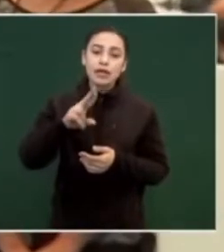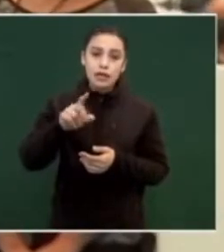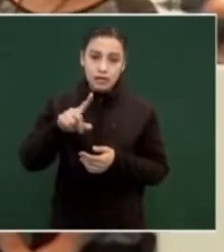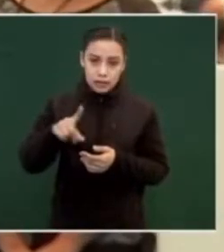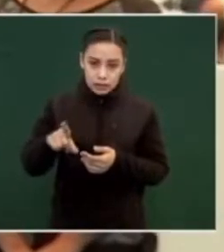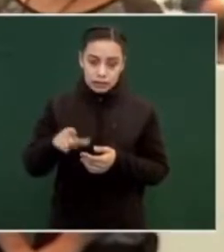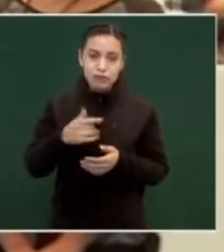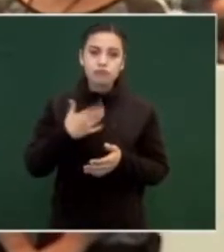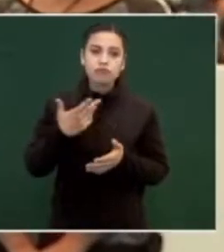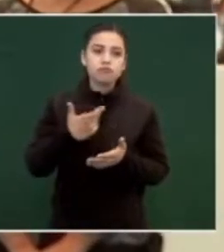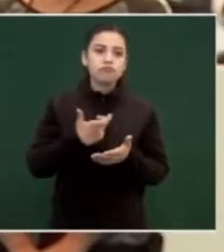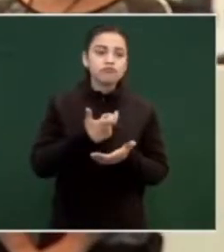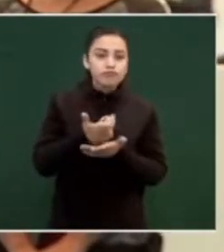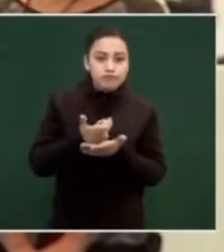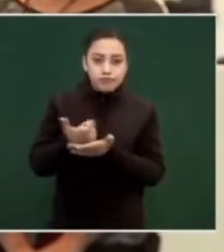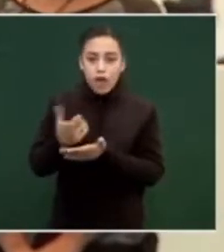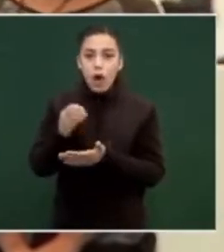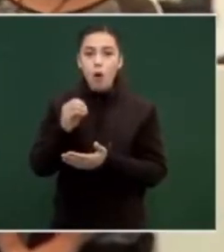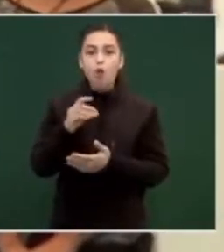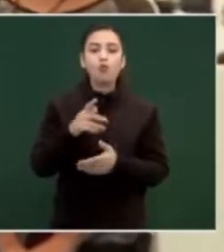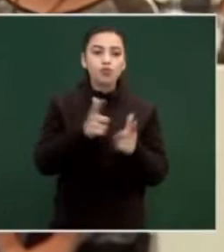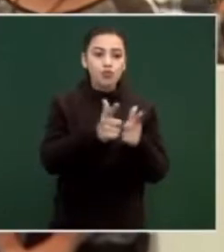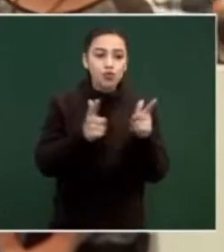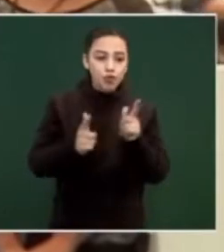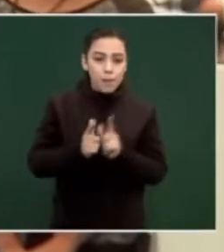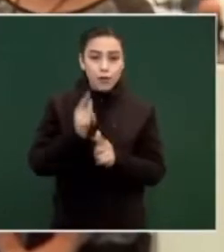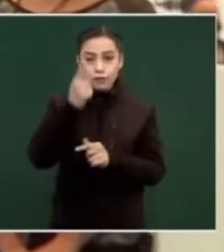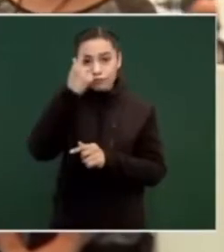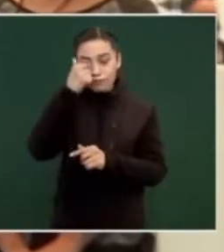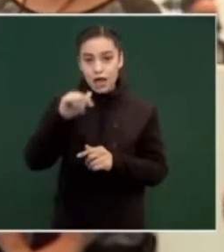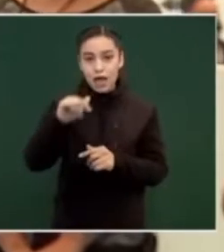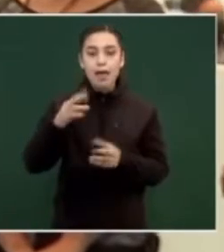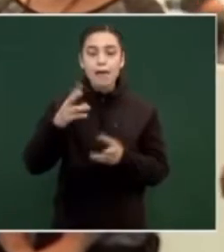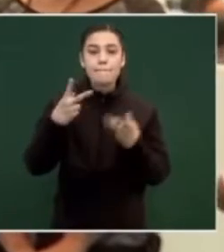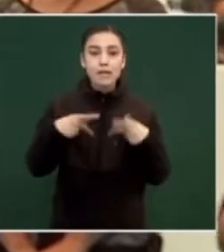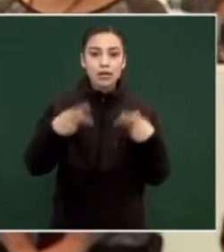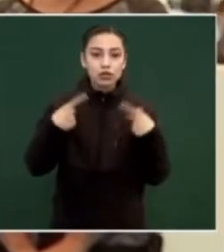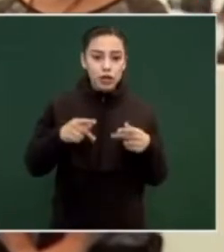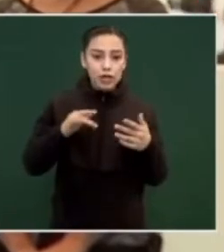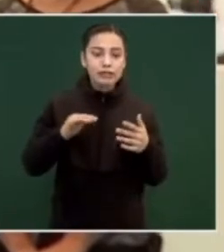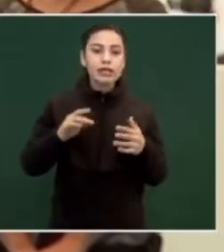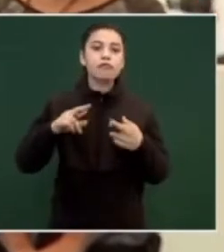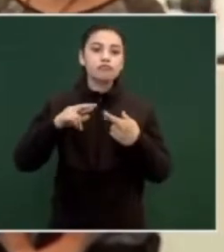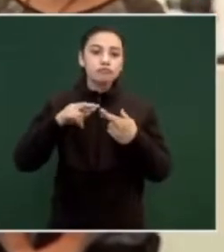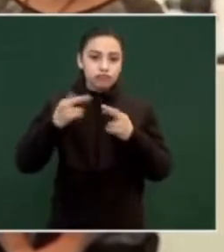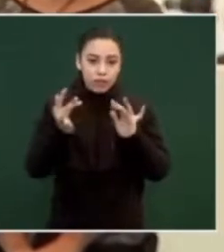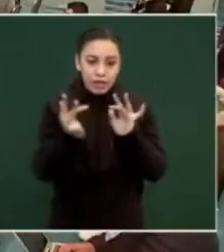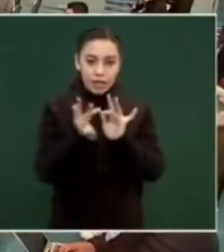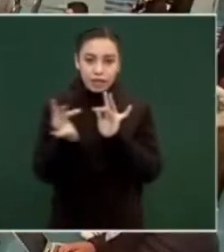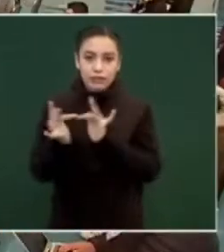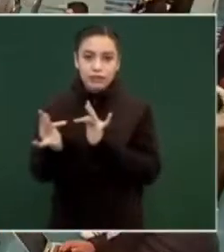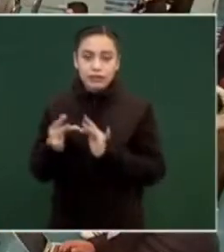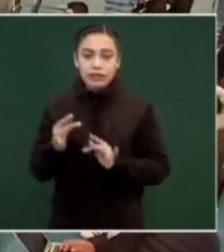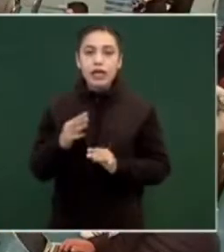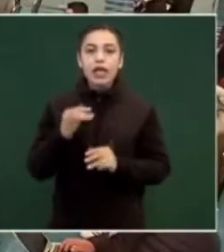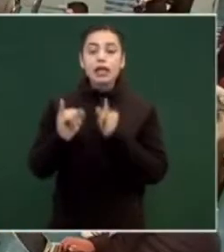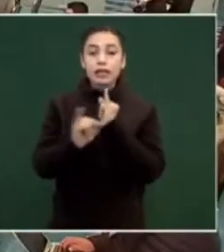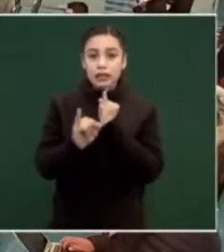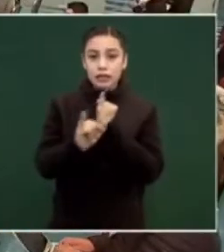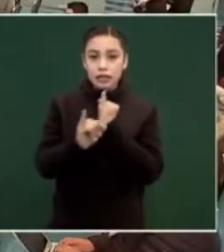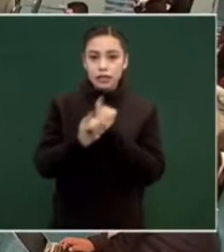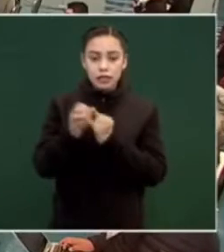de control para mover las audiencias en redes sociales y se lo comento porque tristemente y vengo a sostener lo que he dicho